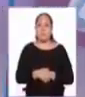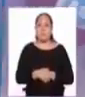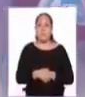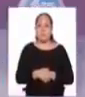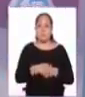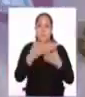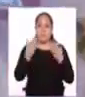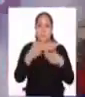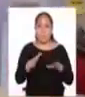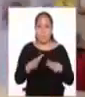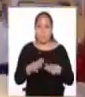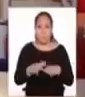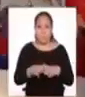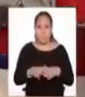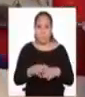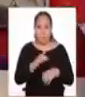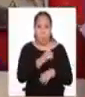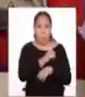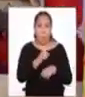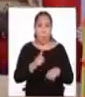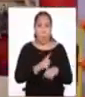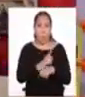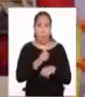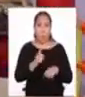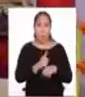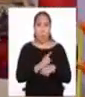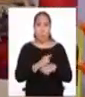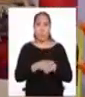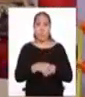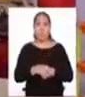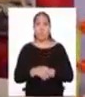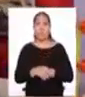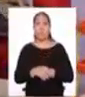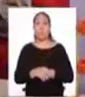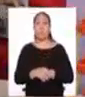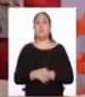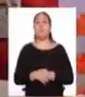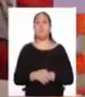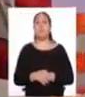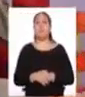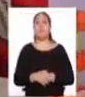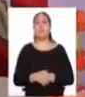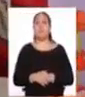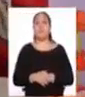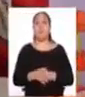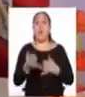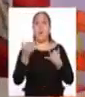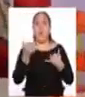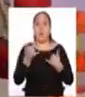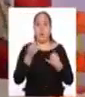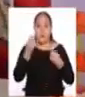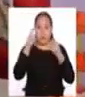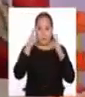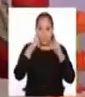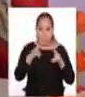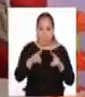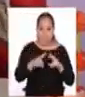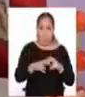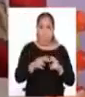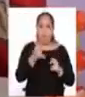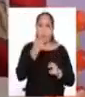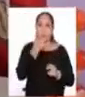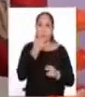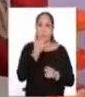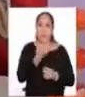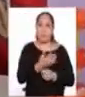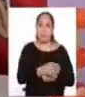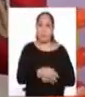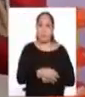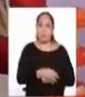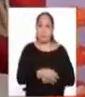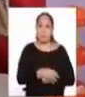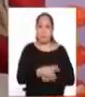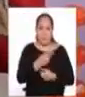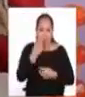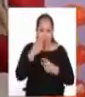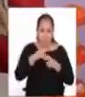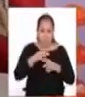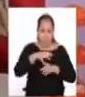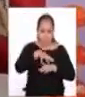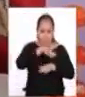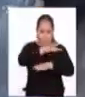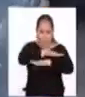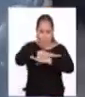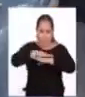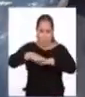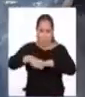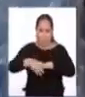Ya pasó 1 hora. Y ahora sí, vamos a ver qué ha pasado. A ¿Qué ver. puedes ver en la superficie,